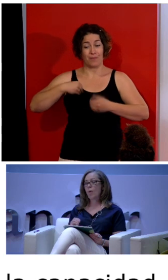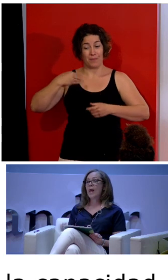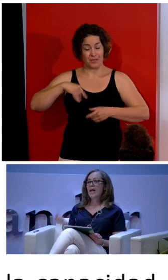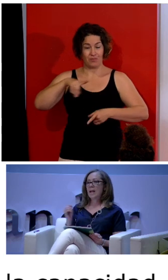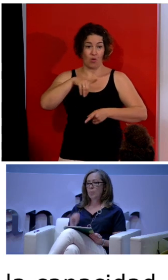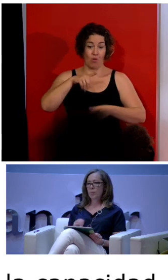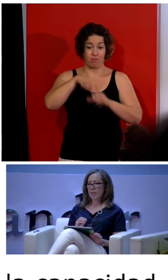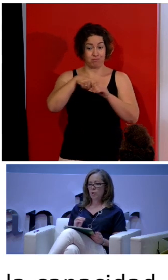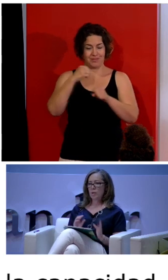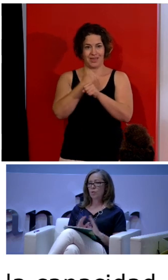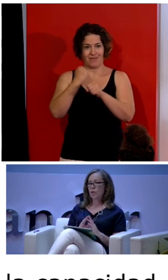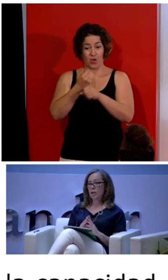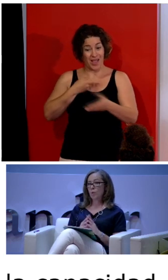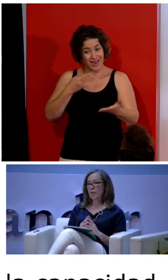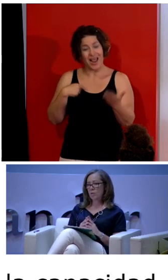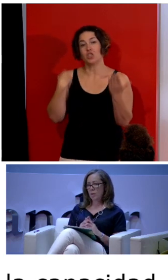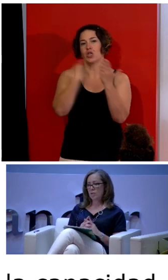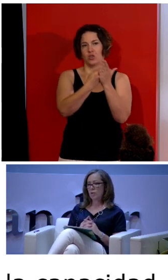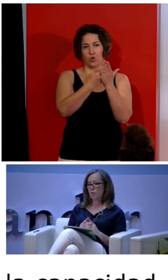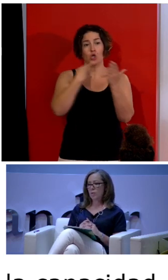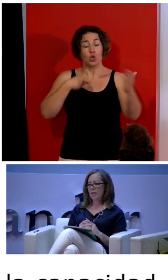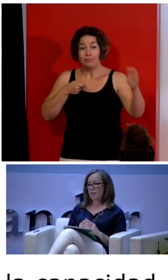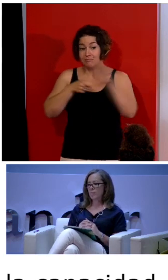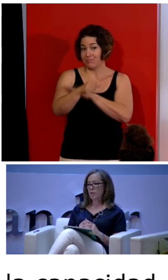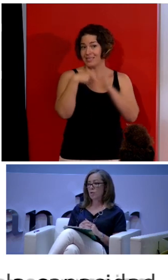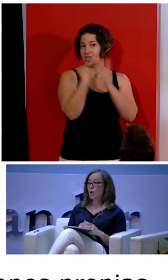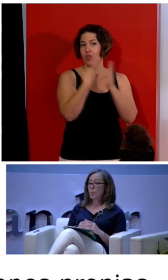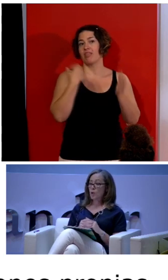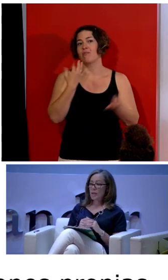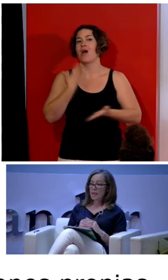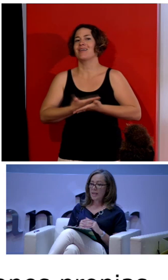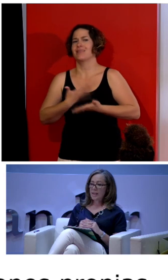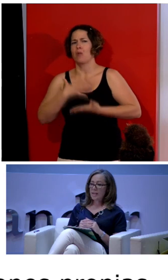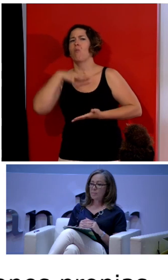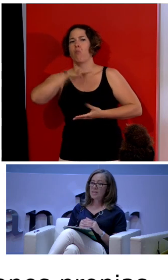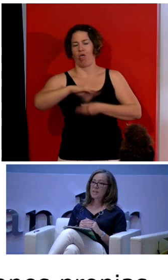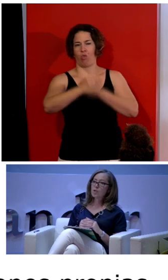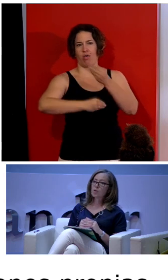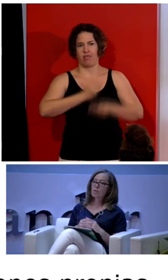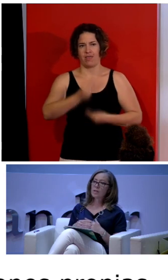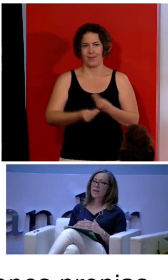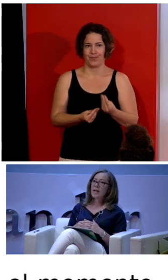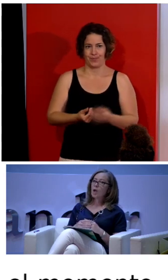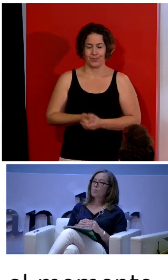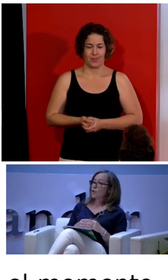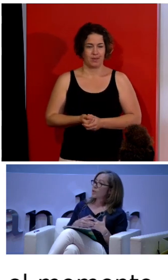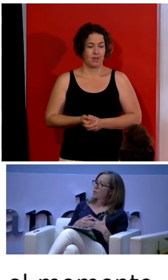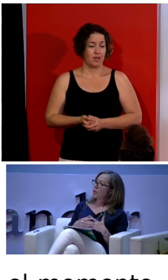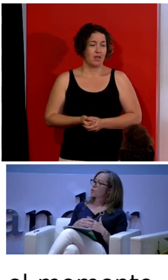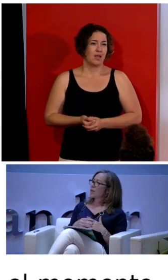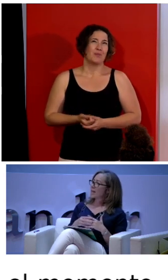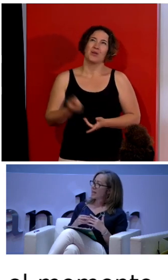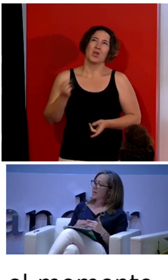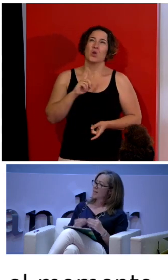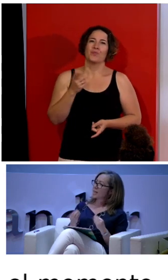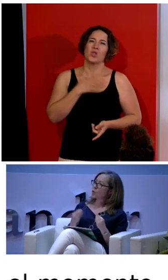trabajo en la propia solicitud, en el momento de la solicitud de participación, porque también se quiso no decepcionar, o